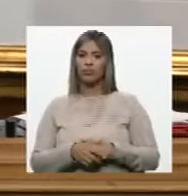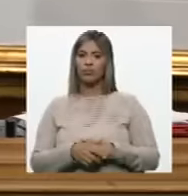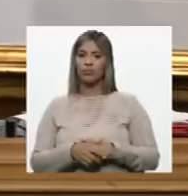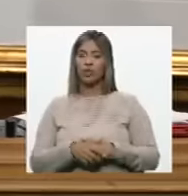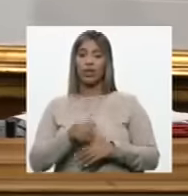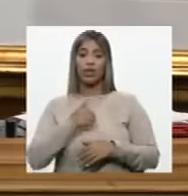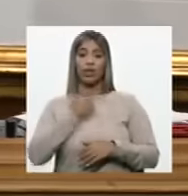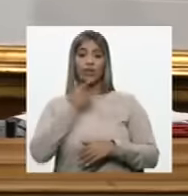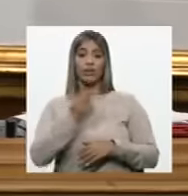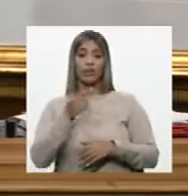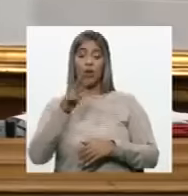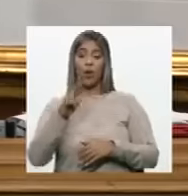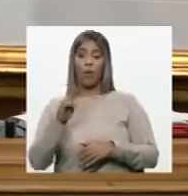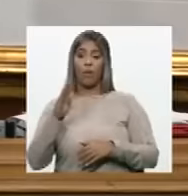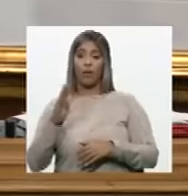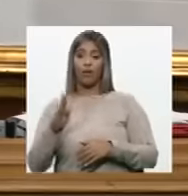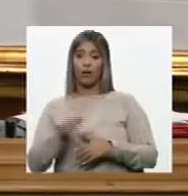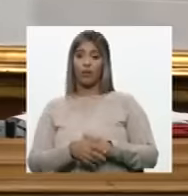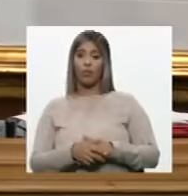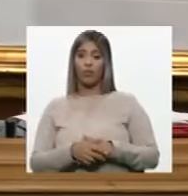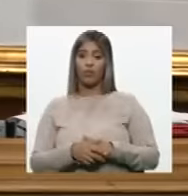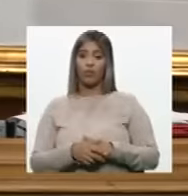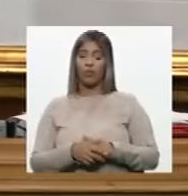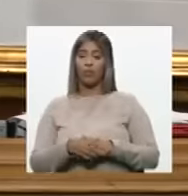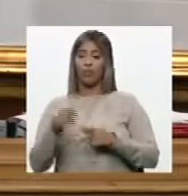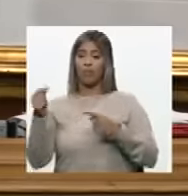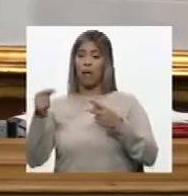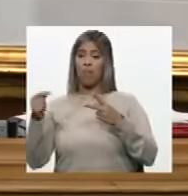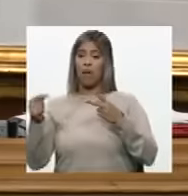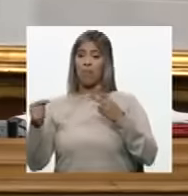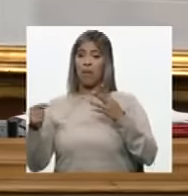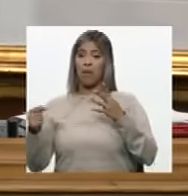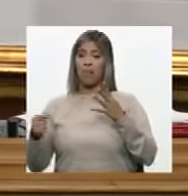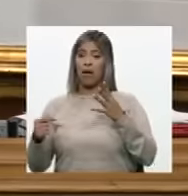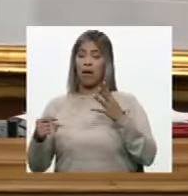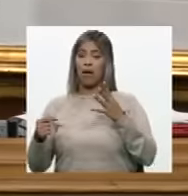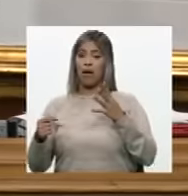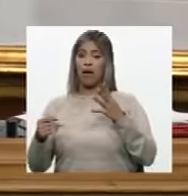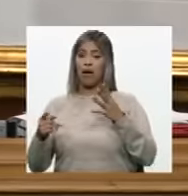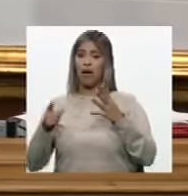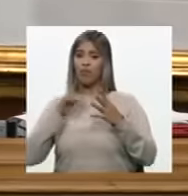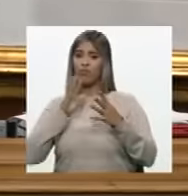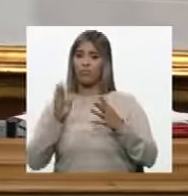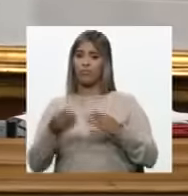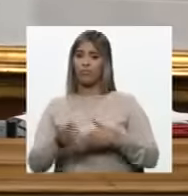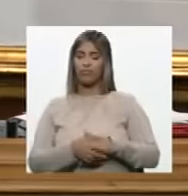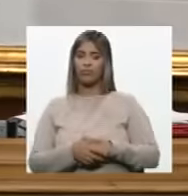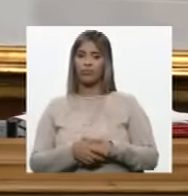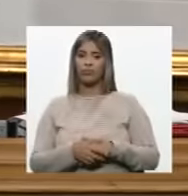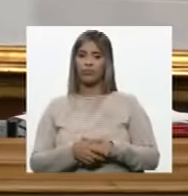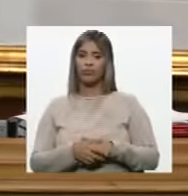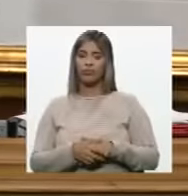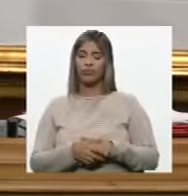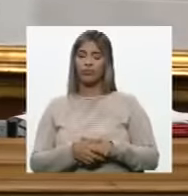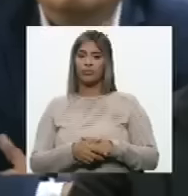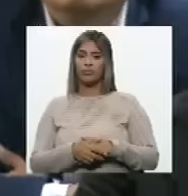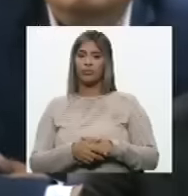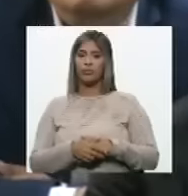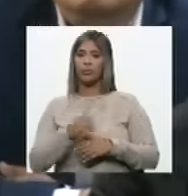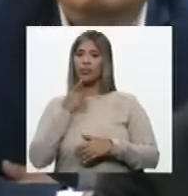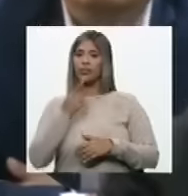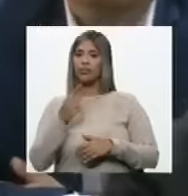Decir que Rómulo Betancourt es toda esa cantidad de sandeces que ustedes acaban de decir es